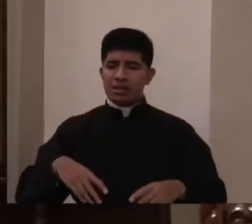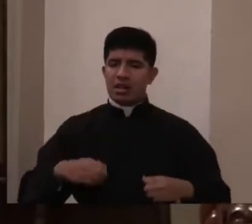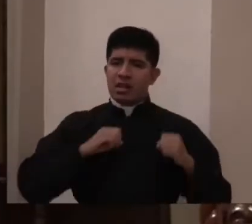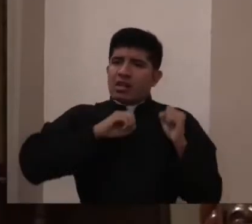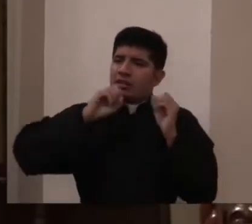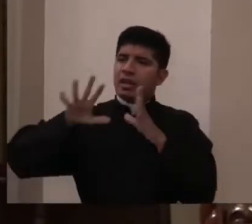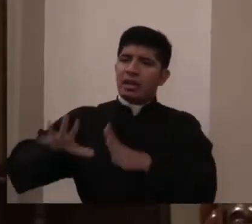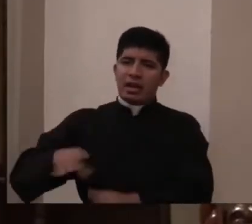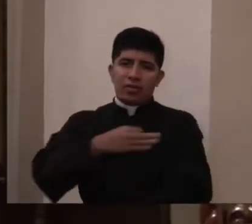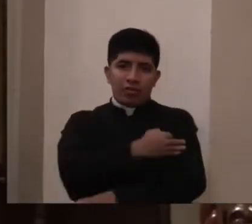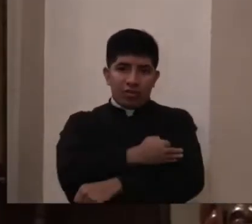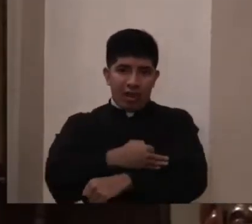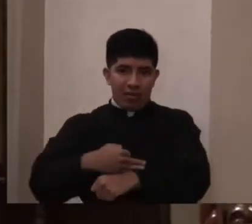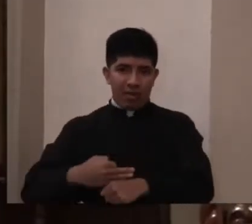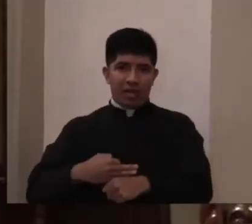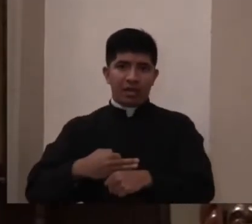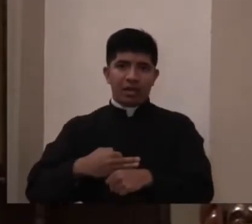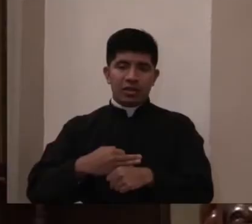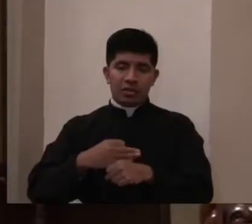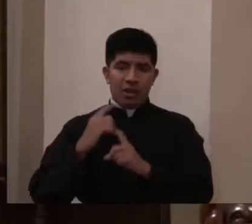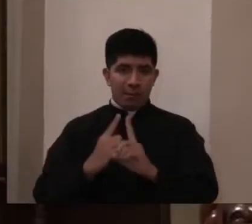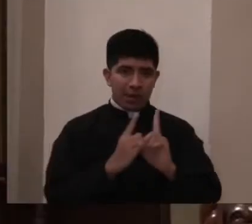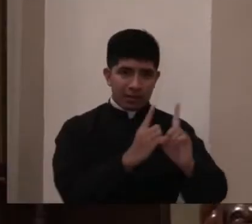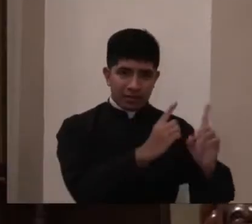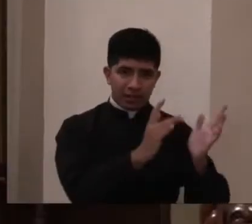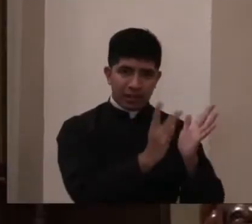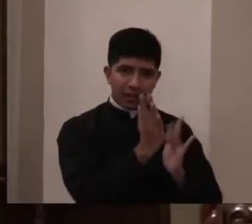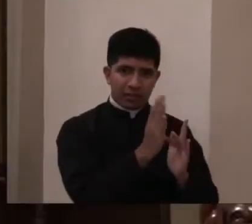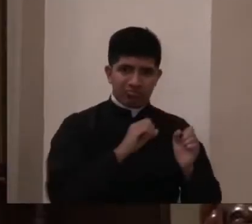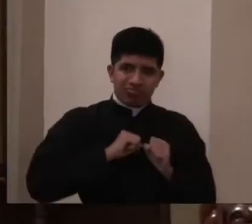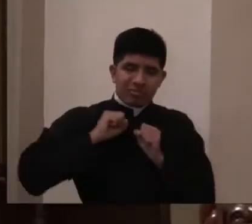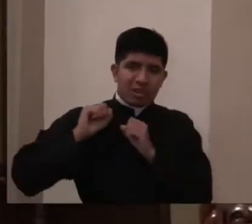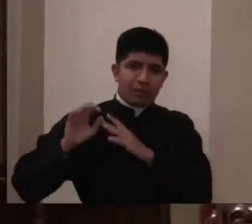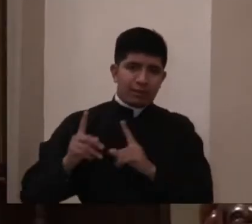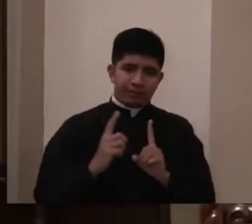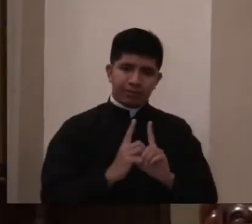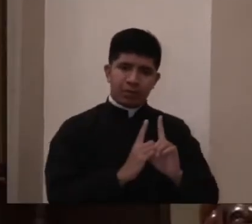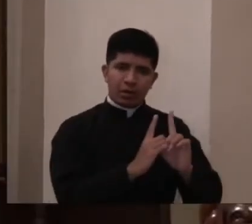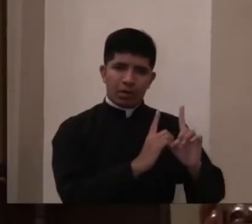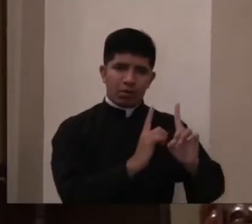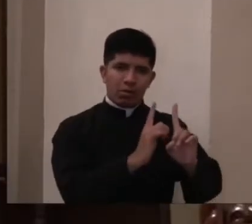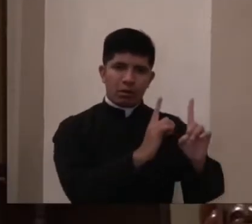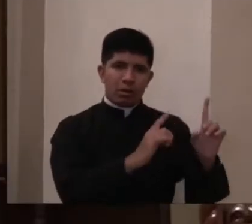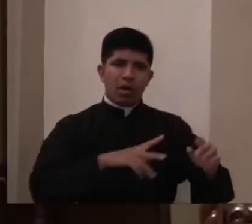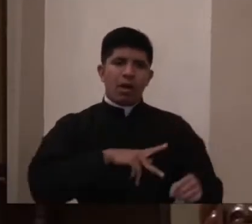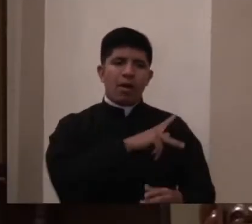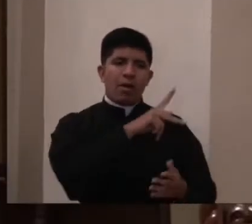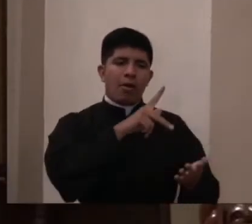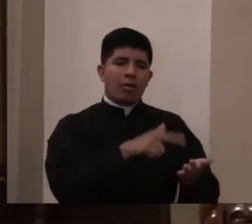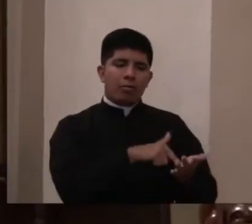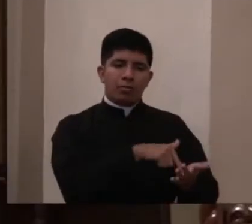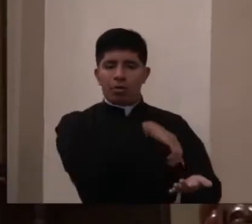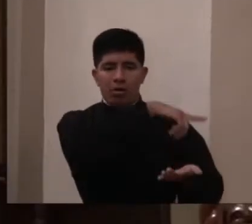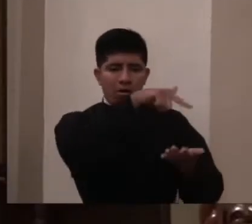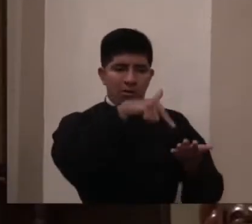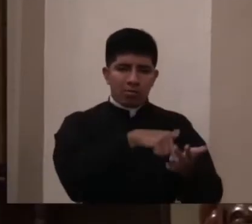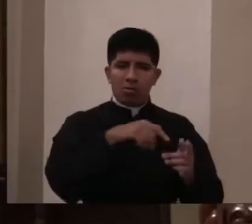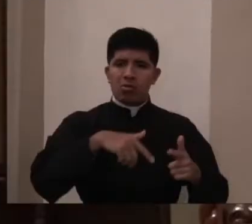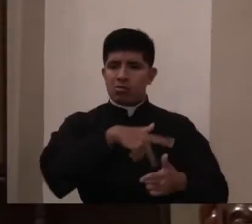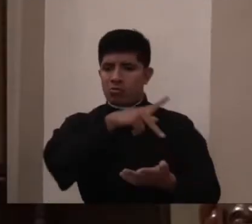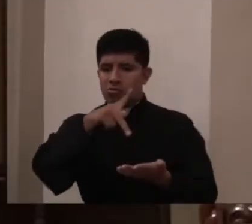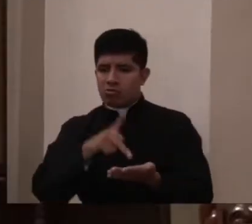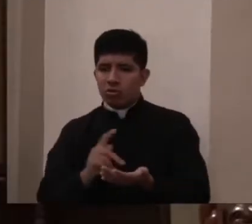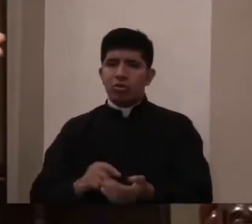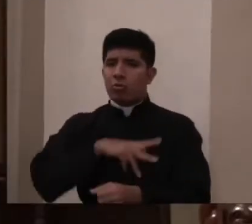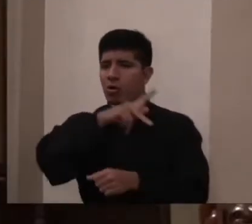familias para seguir a Jesús. Eran como Jesús, itinerantes. Iban de pueblo en pueblo acompañando a nuestro Señor